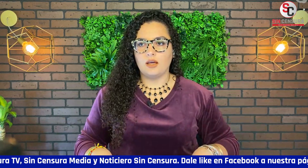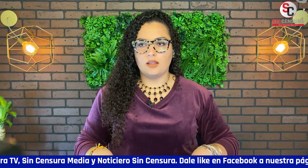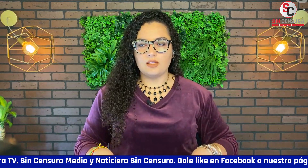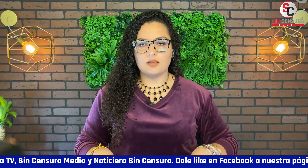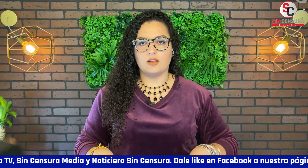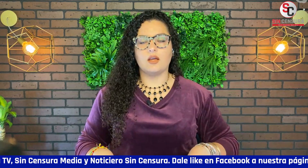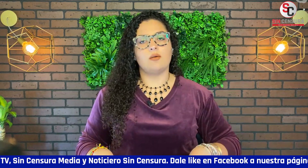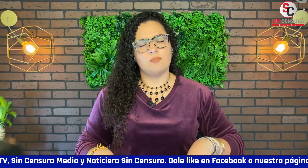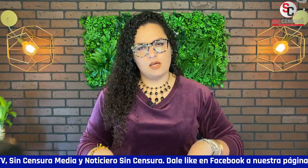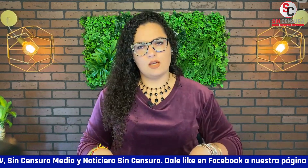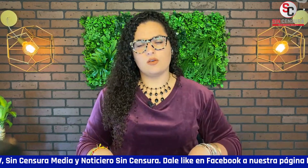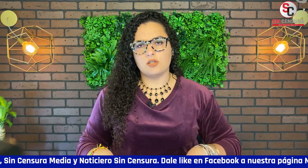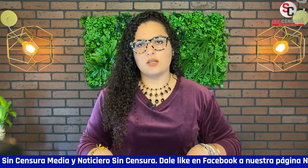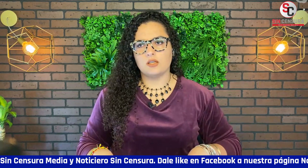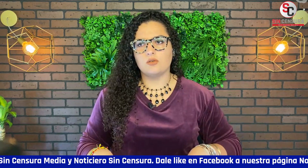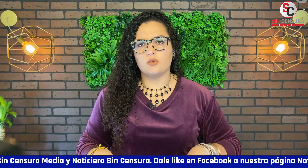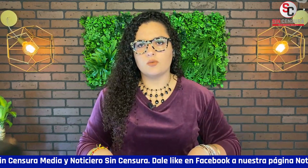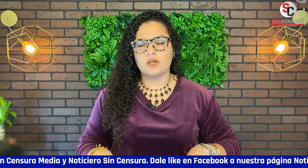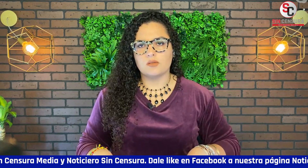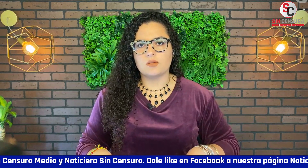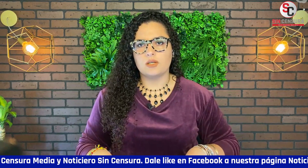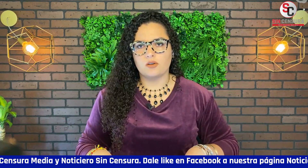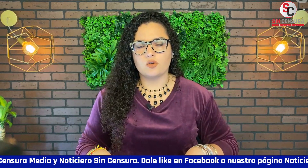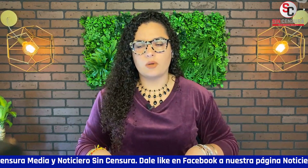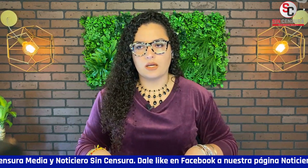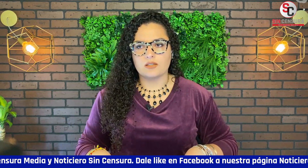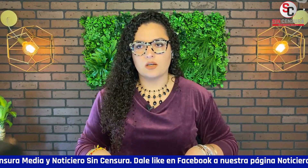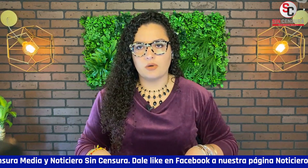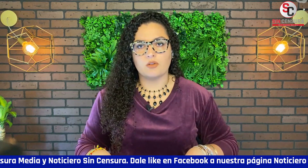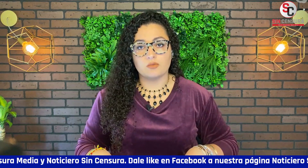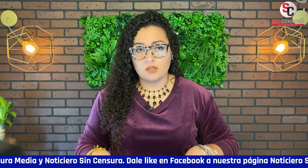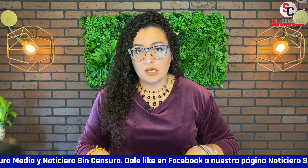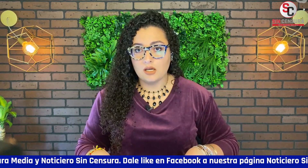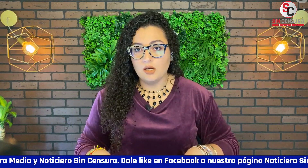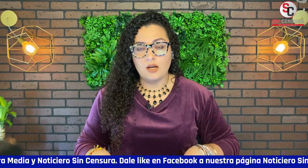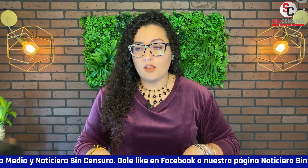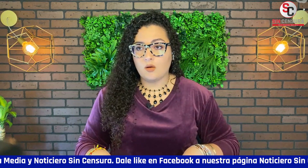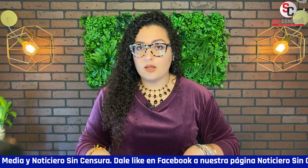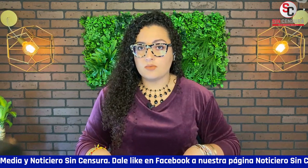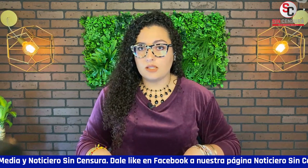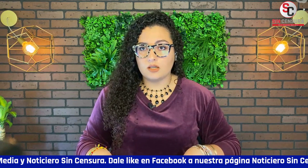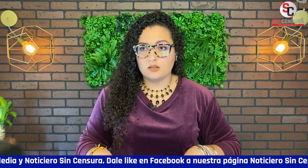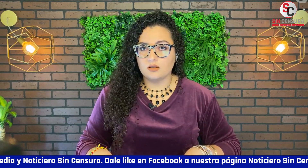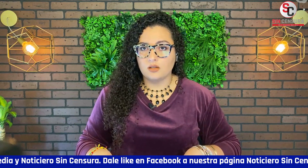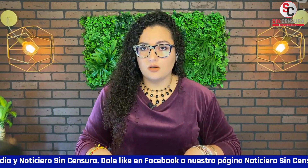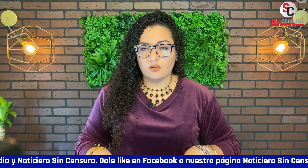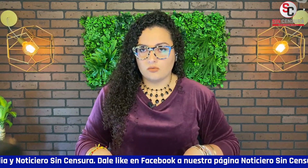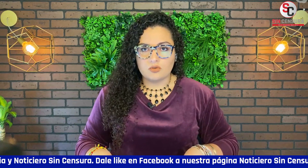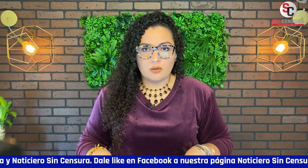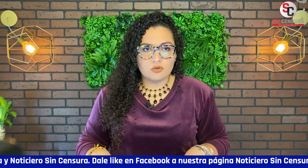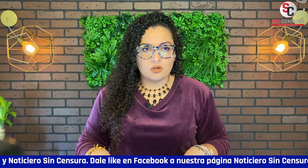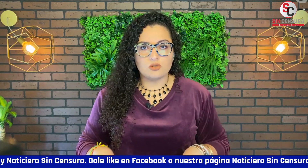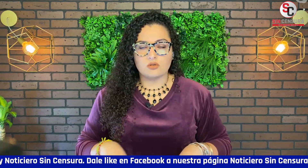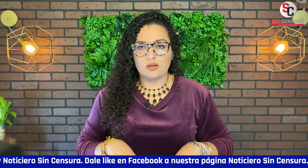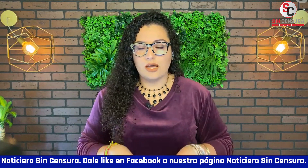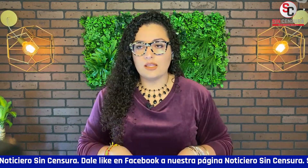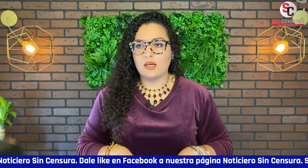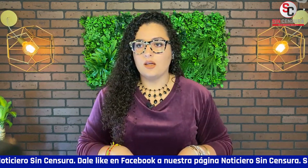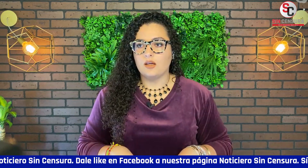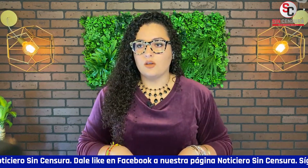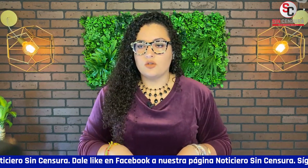donde dicen que México sigue siendo uno de los países más peligrosos para ejercer el periodismo. Y sí, nadie lo va a desmentir, ¿no? Seamos